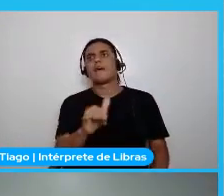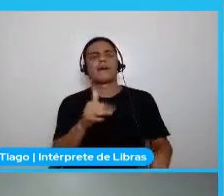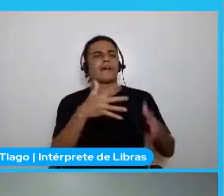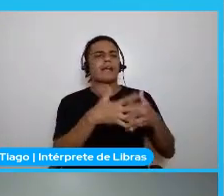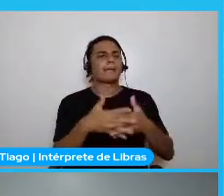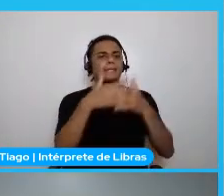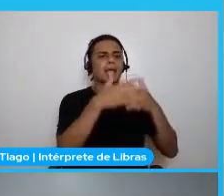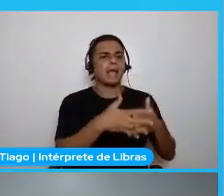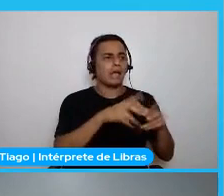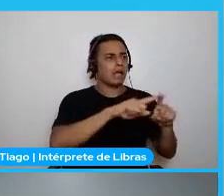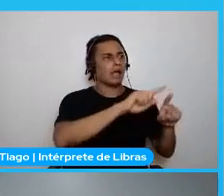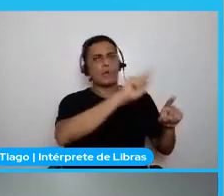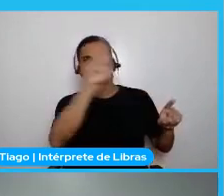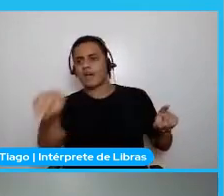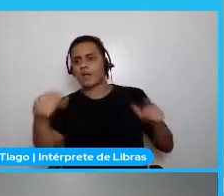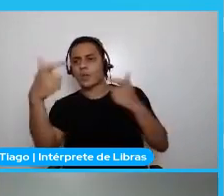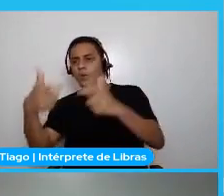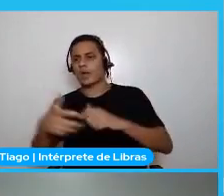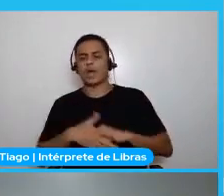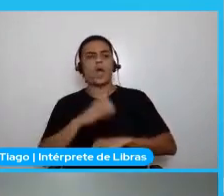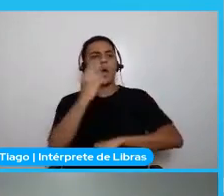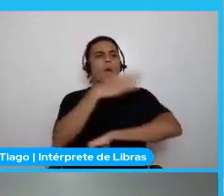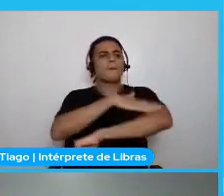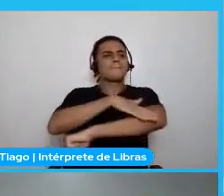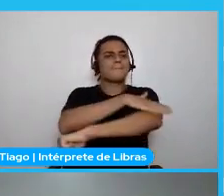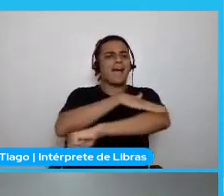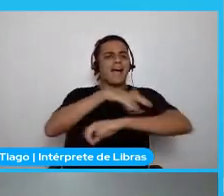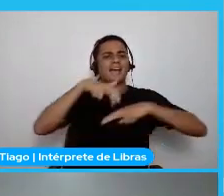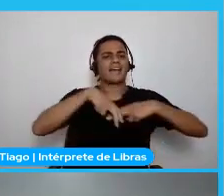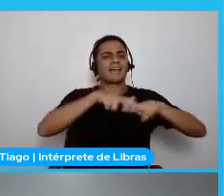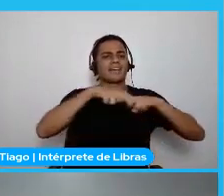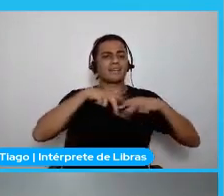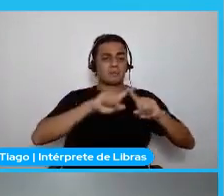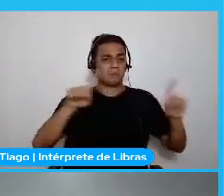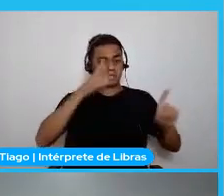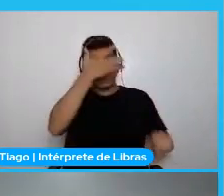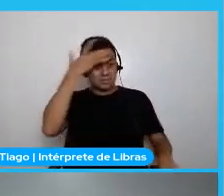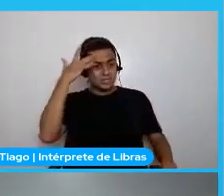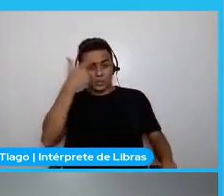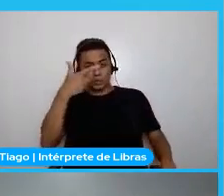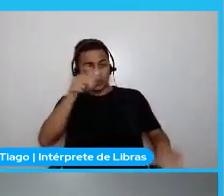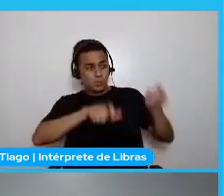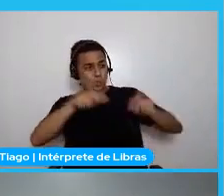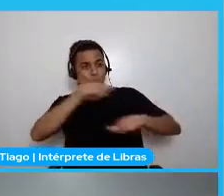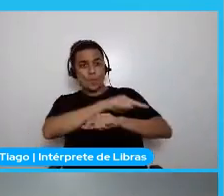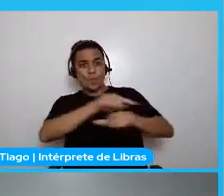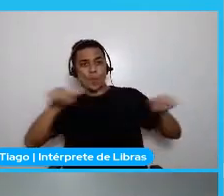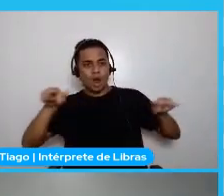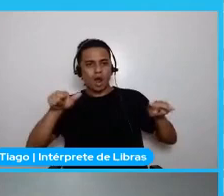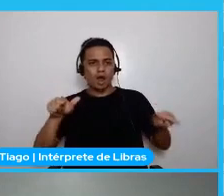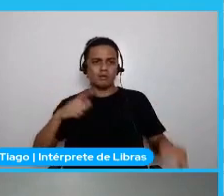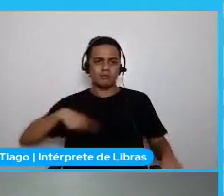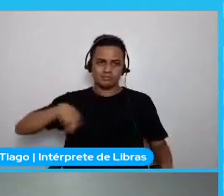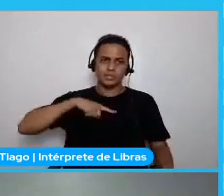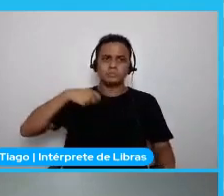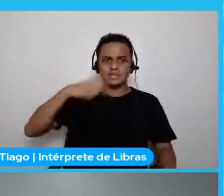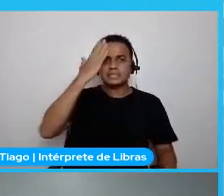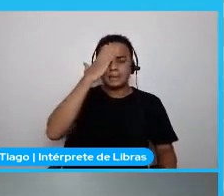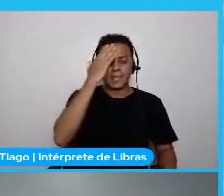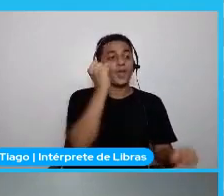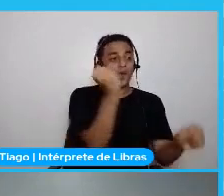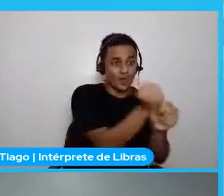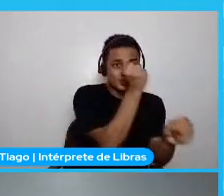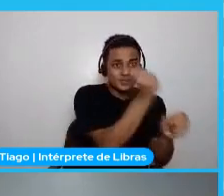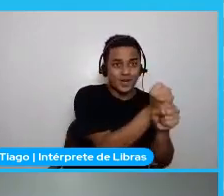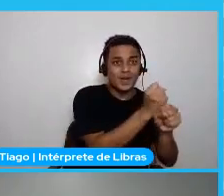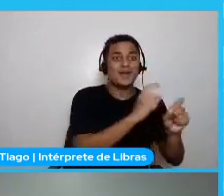lado, un parque donde no hay gente. Entonces nosotros también tenemos que auditar, no solamente que se hagan obras, sino que las obras tengan